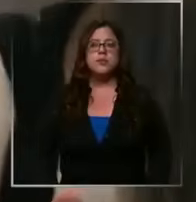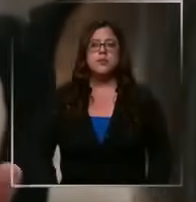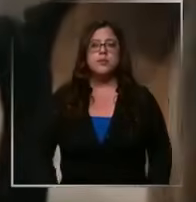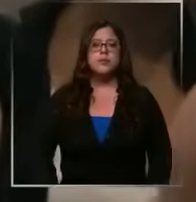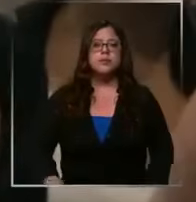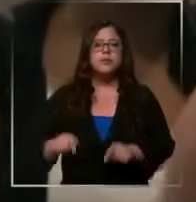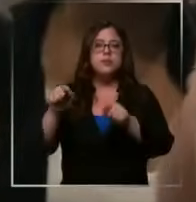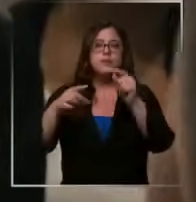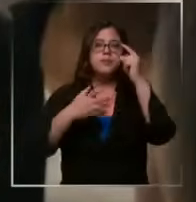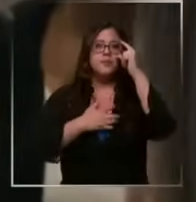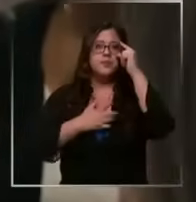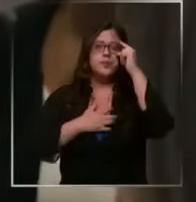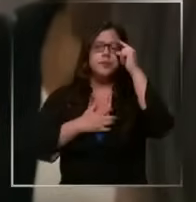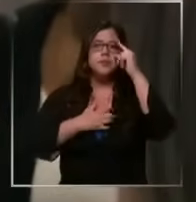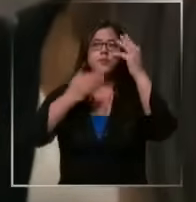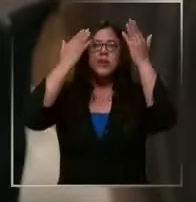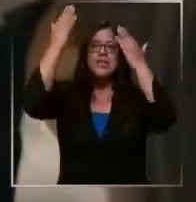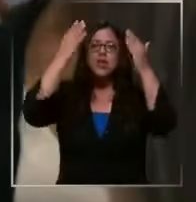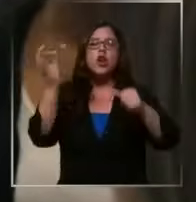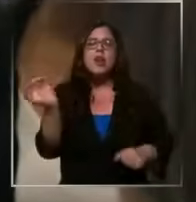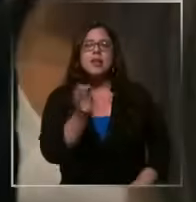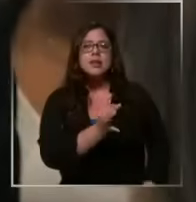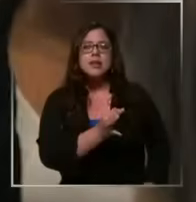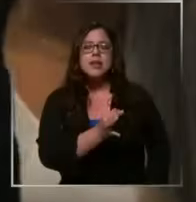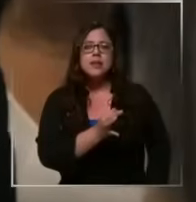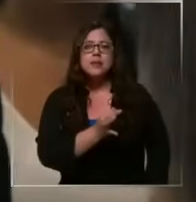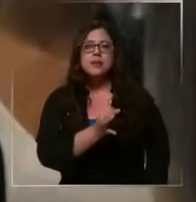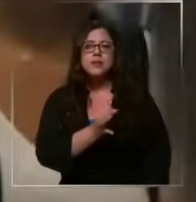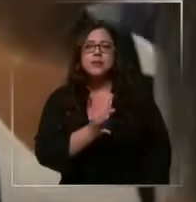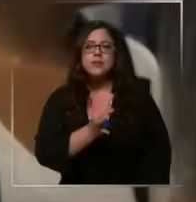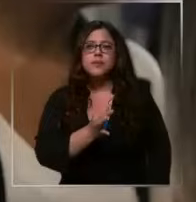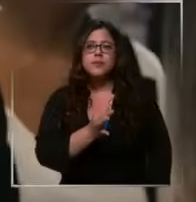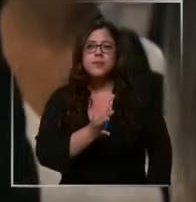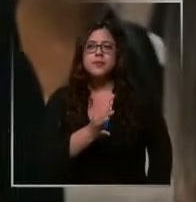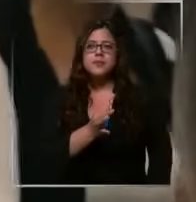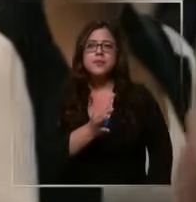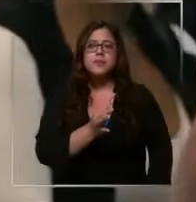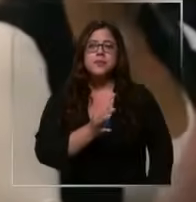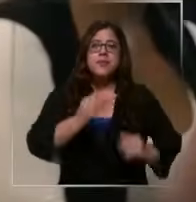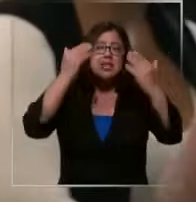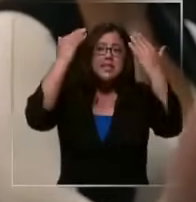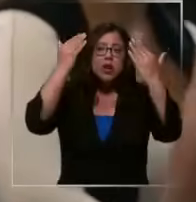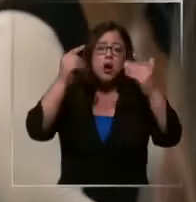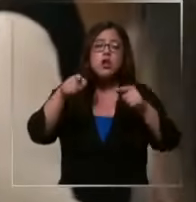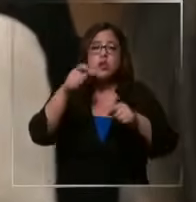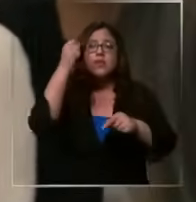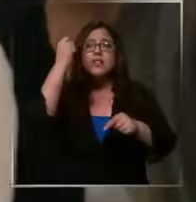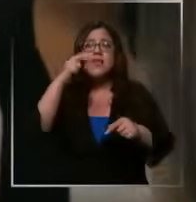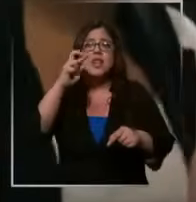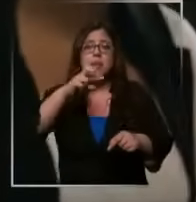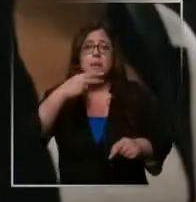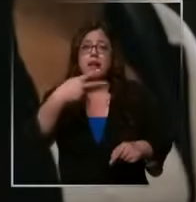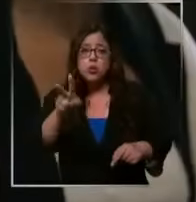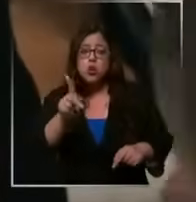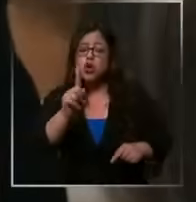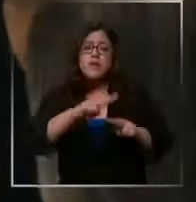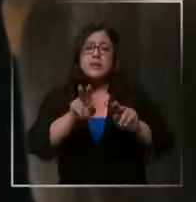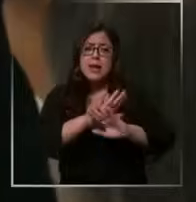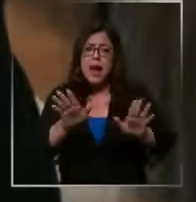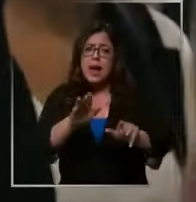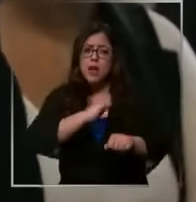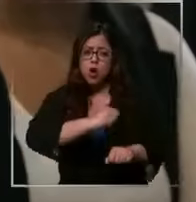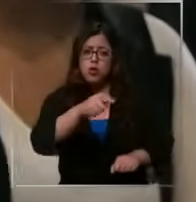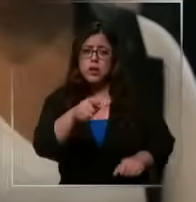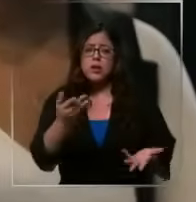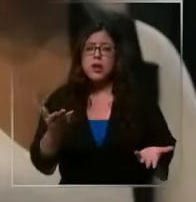miedo, la psicóloga le decía que lo puedes saludar y vas a ver que tu padre no te va a hacer nada.